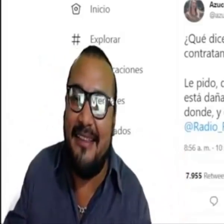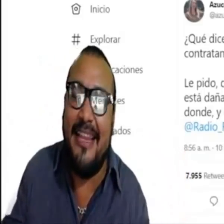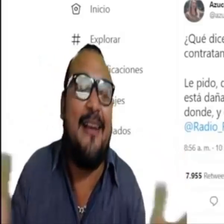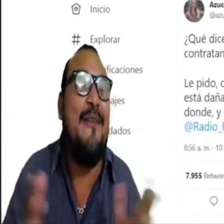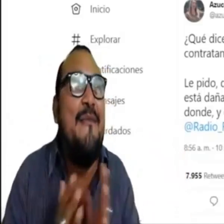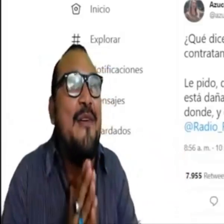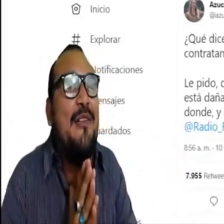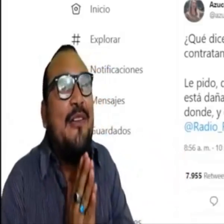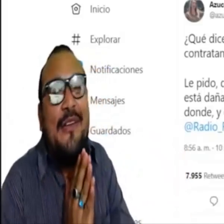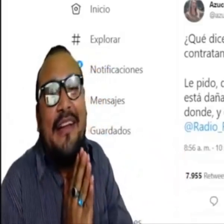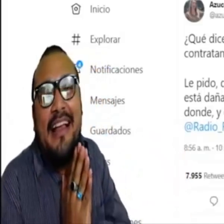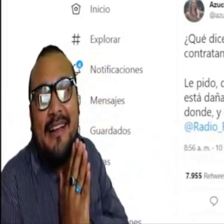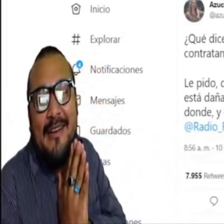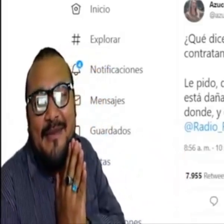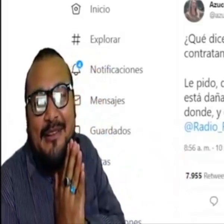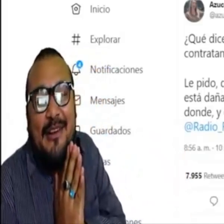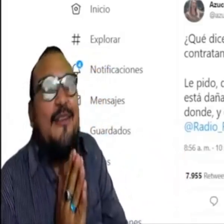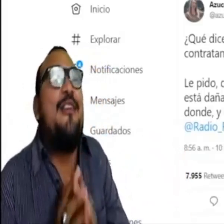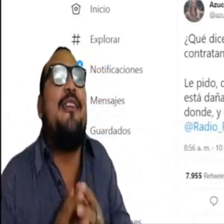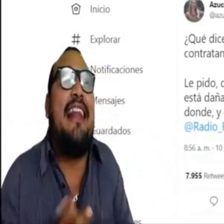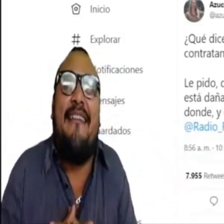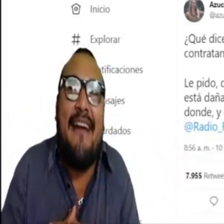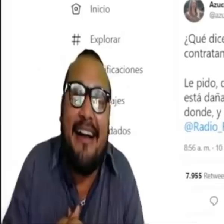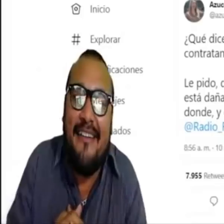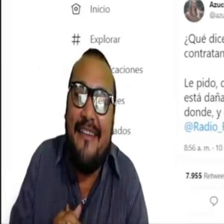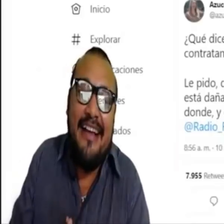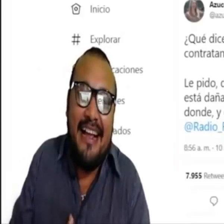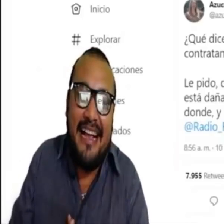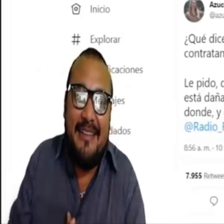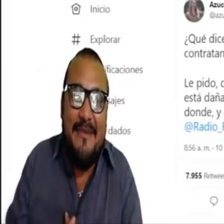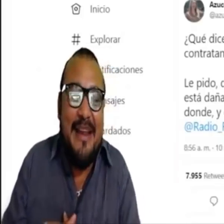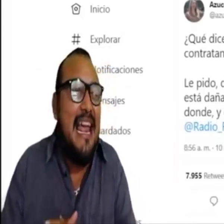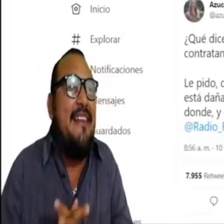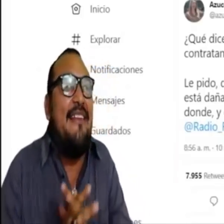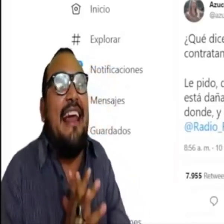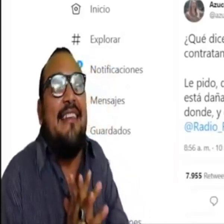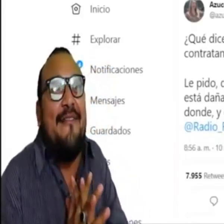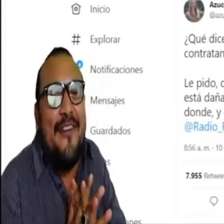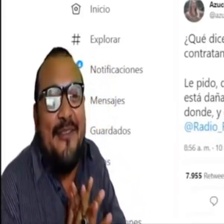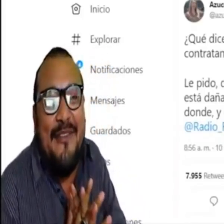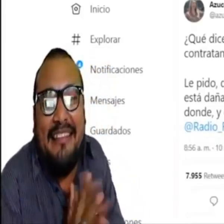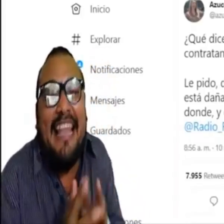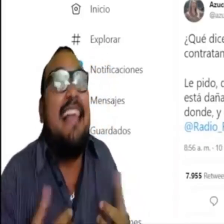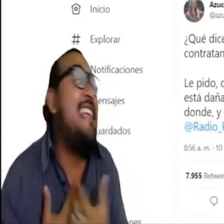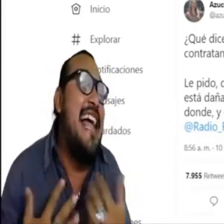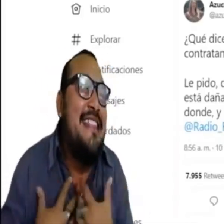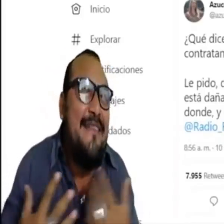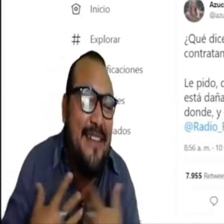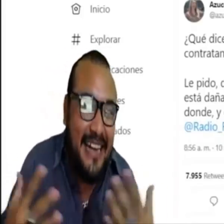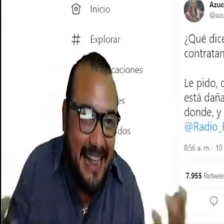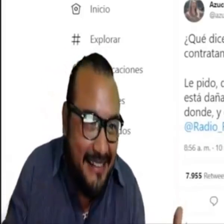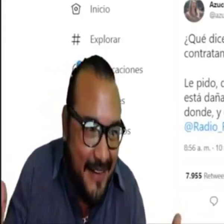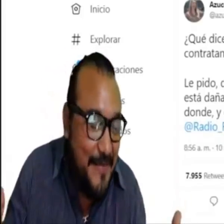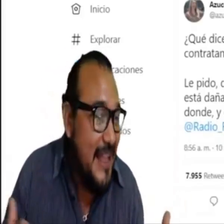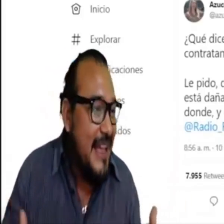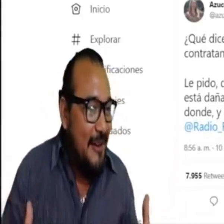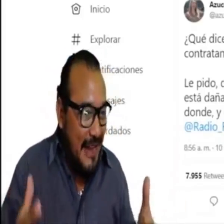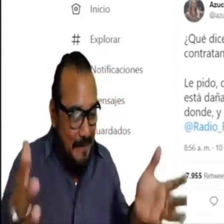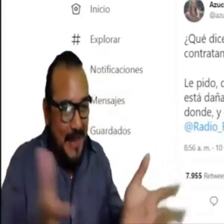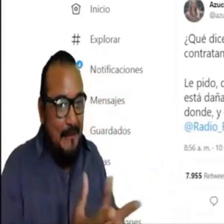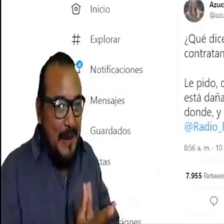empresas donde con mucho con mucho orgullo trabajo que soy milenio y radiofórmula está dañando mi relación